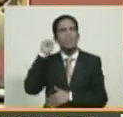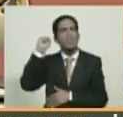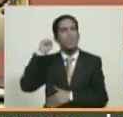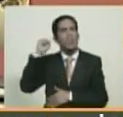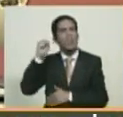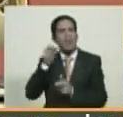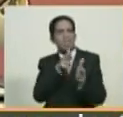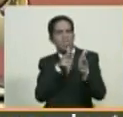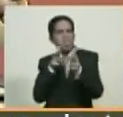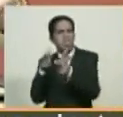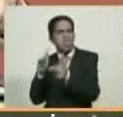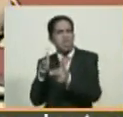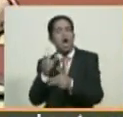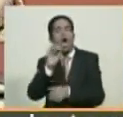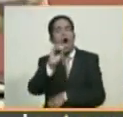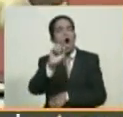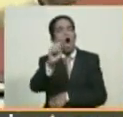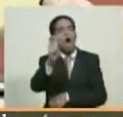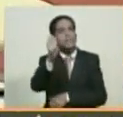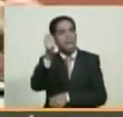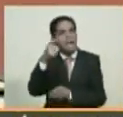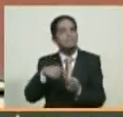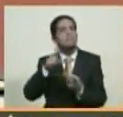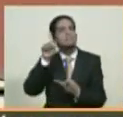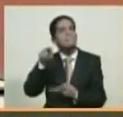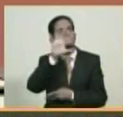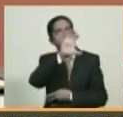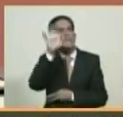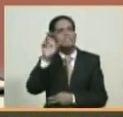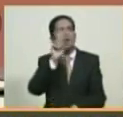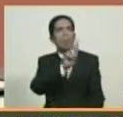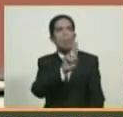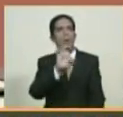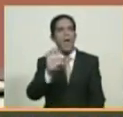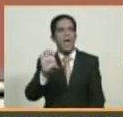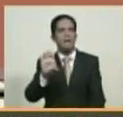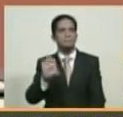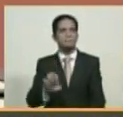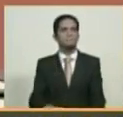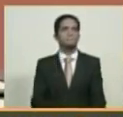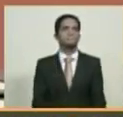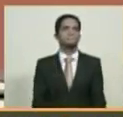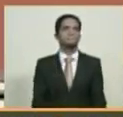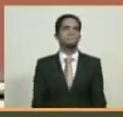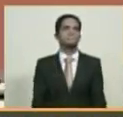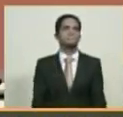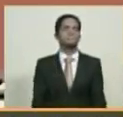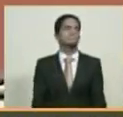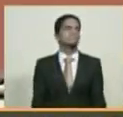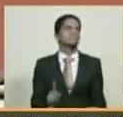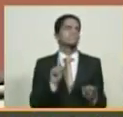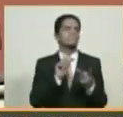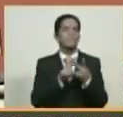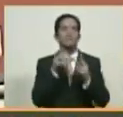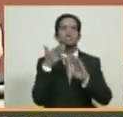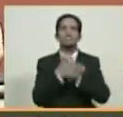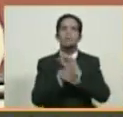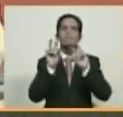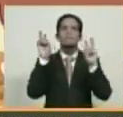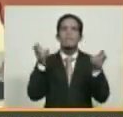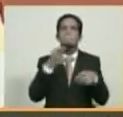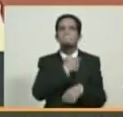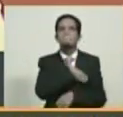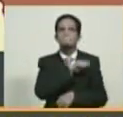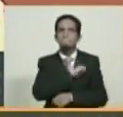OTAN y de países de la Unión Europea. Sobre el tema España-Colombia,